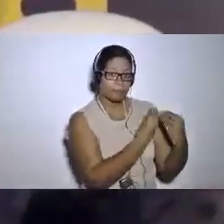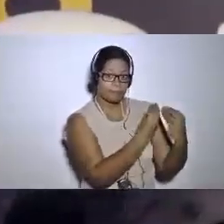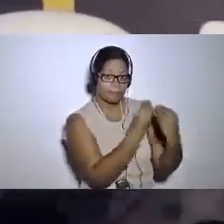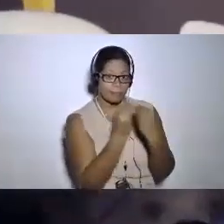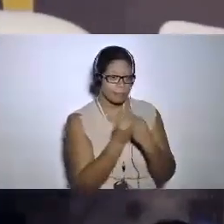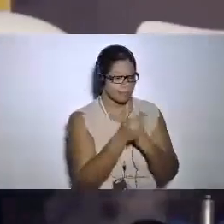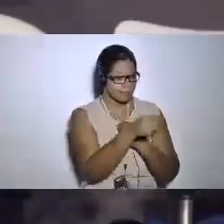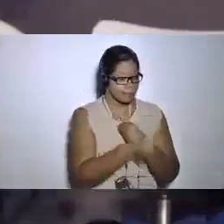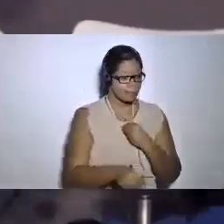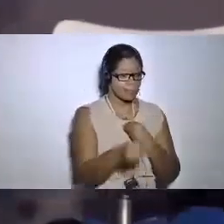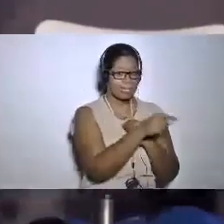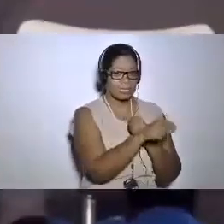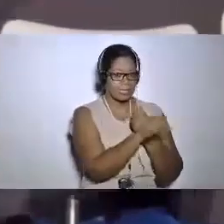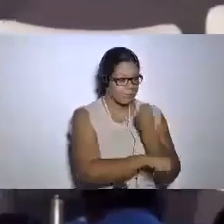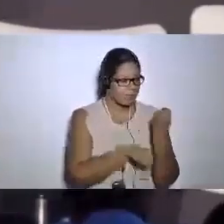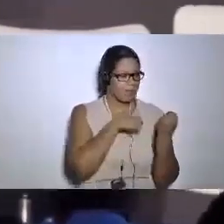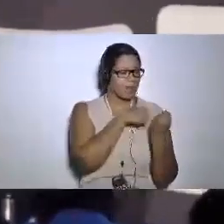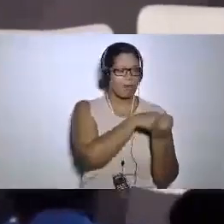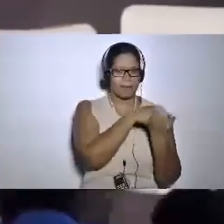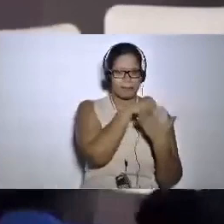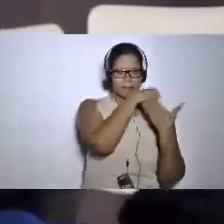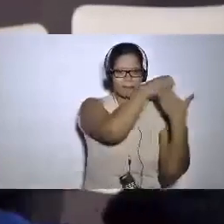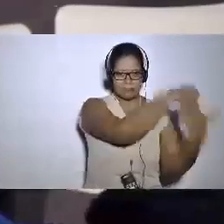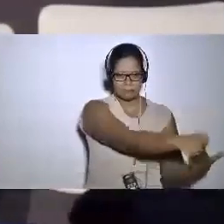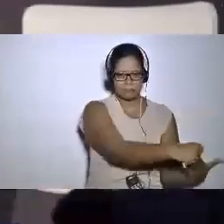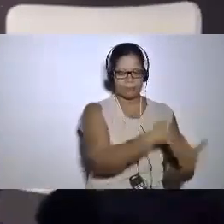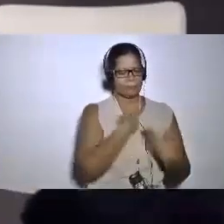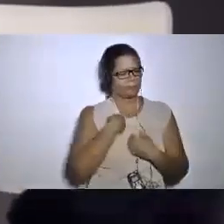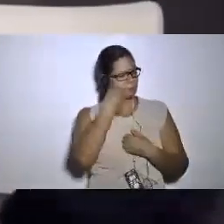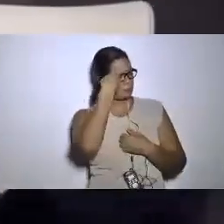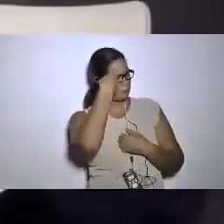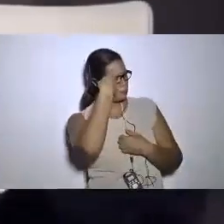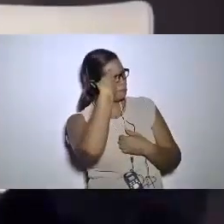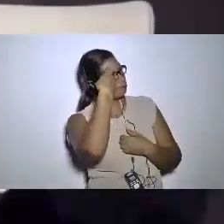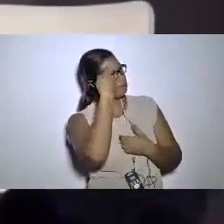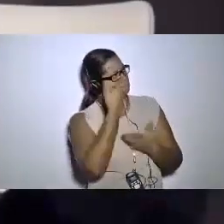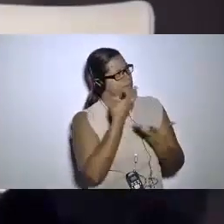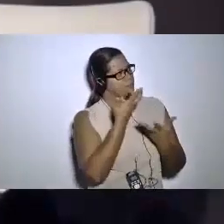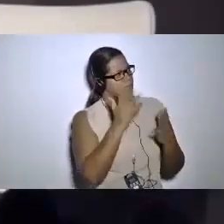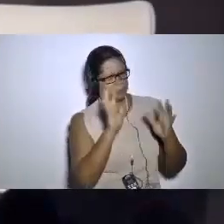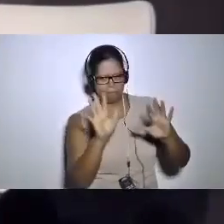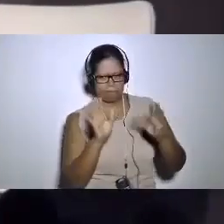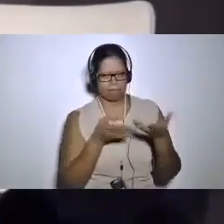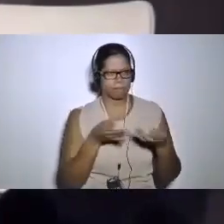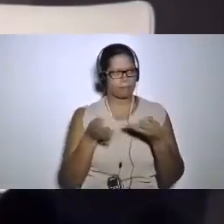para llenar un vacío muy grande y yo pienso que